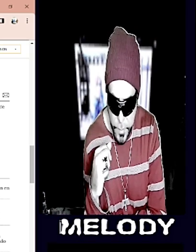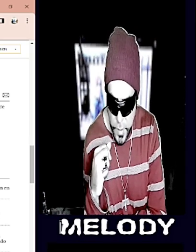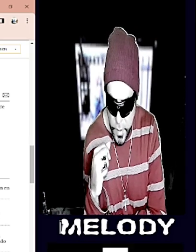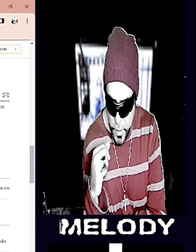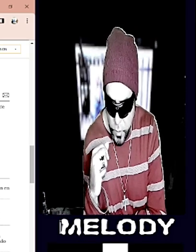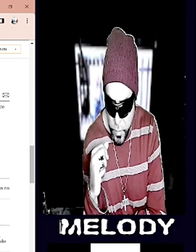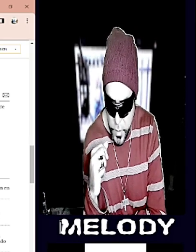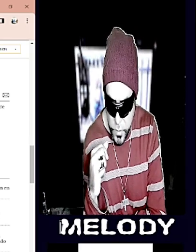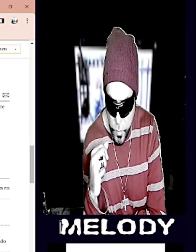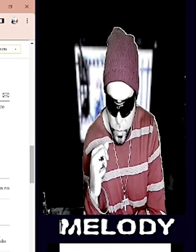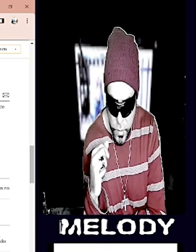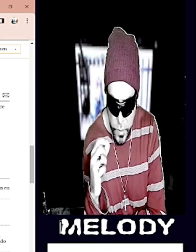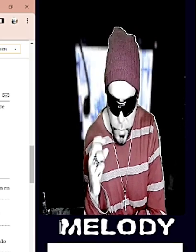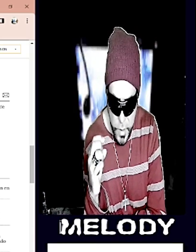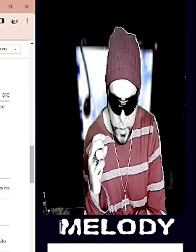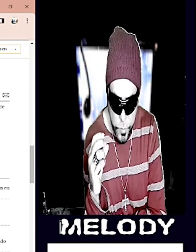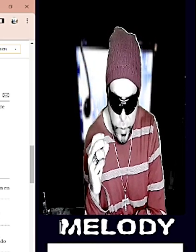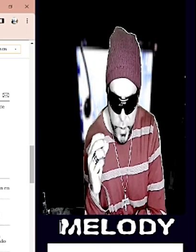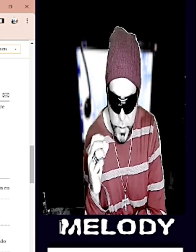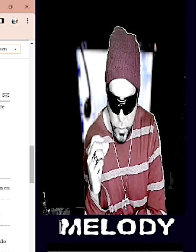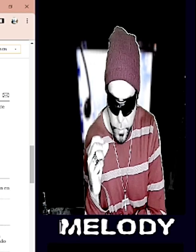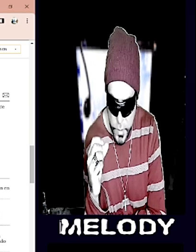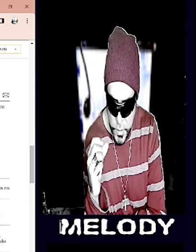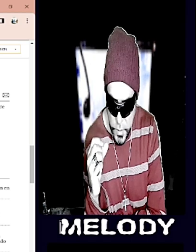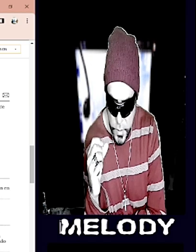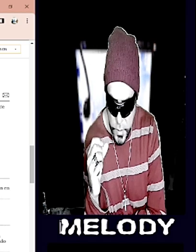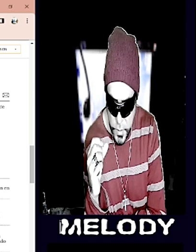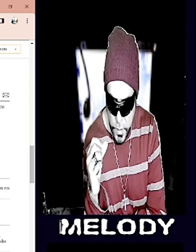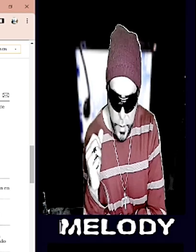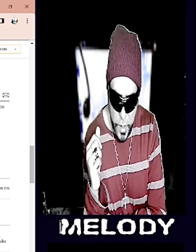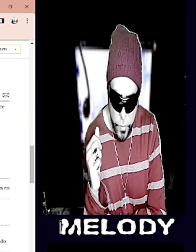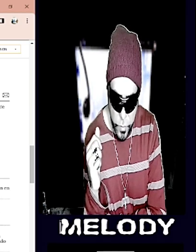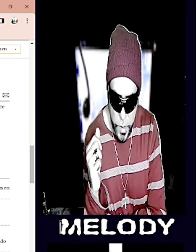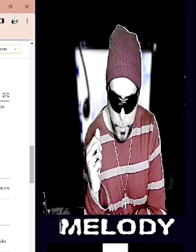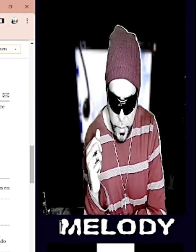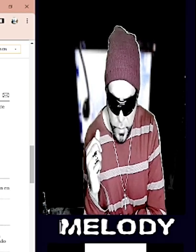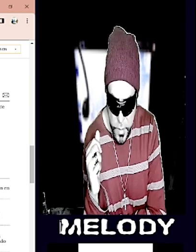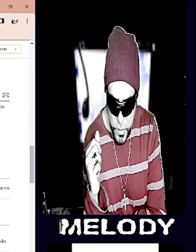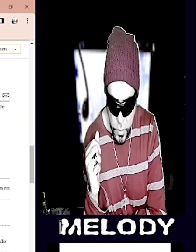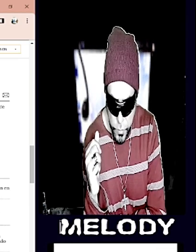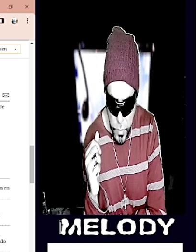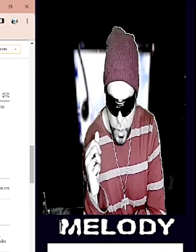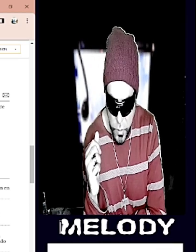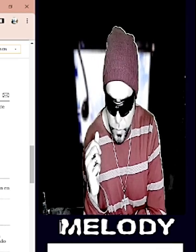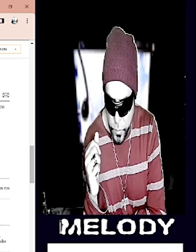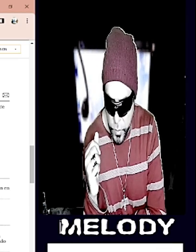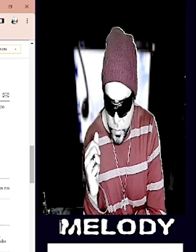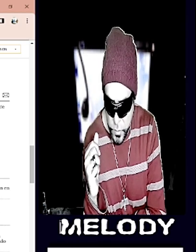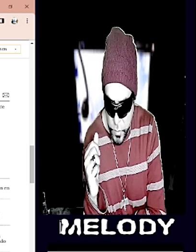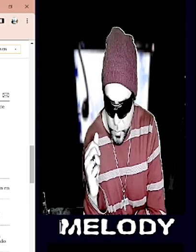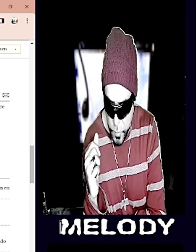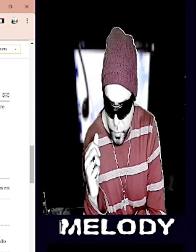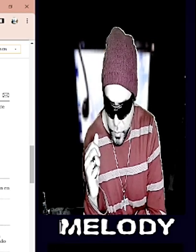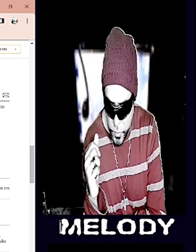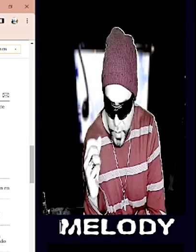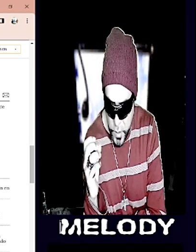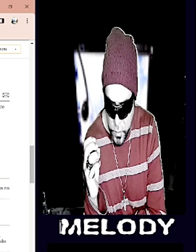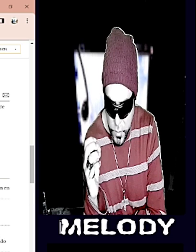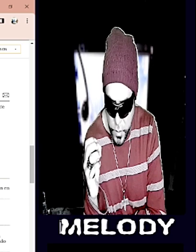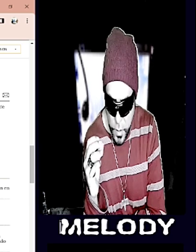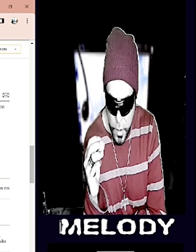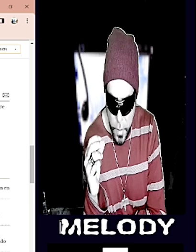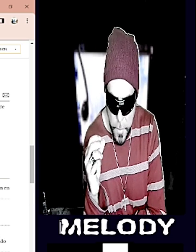sectores de clase media de jóvenes como otros estudiantes y hombres afortunadamente están siendo postulados muy buenos muy